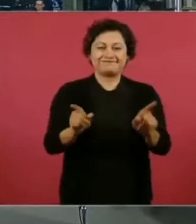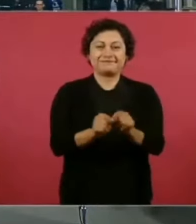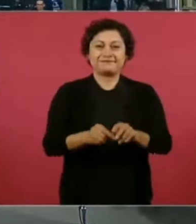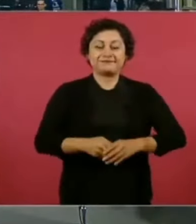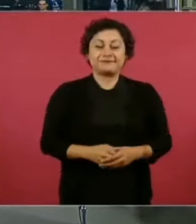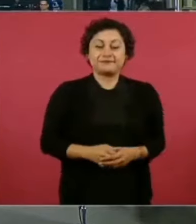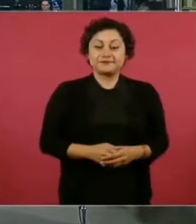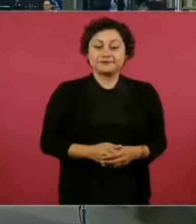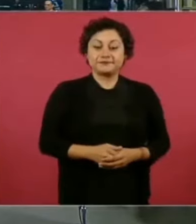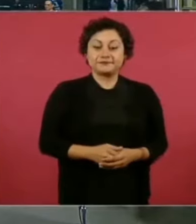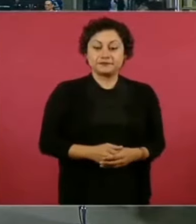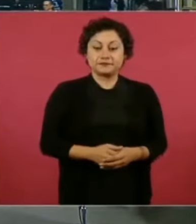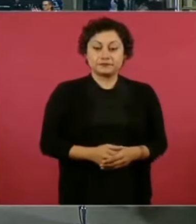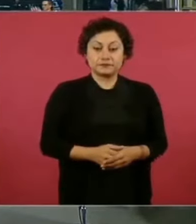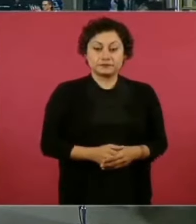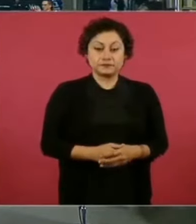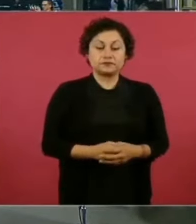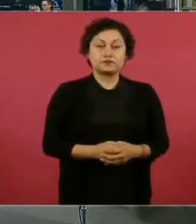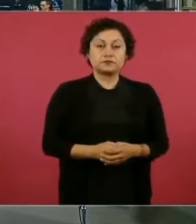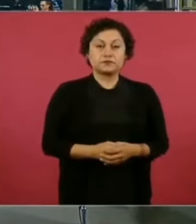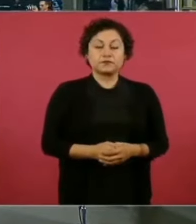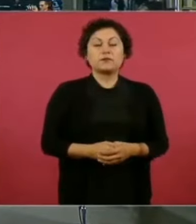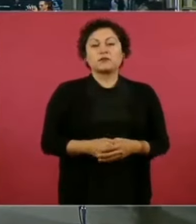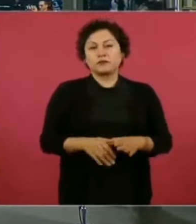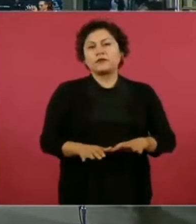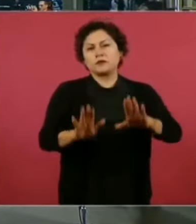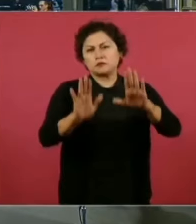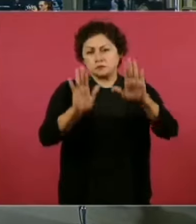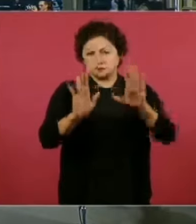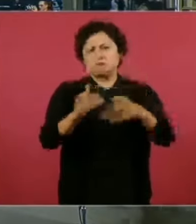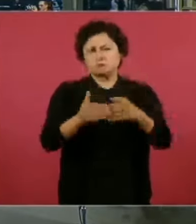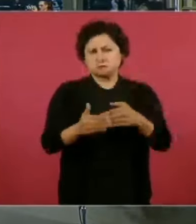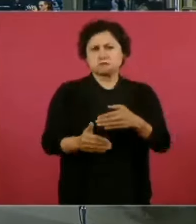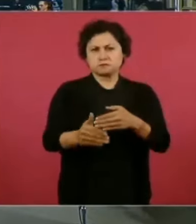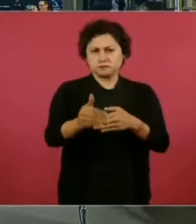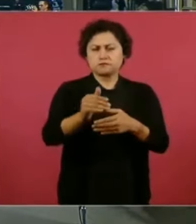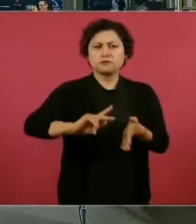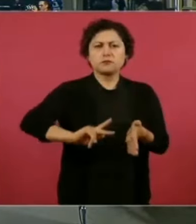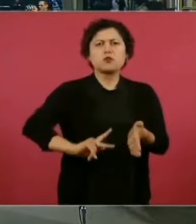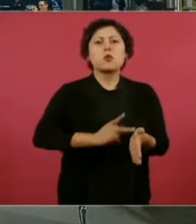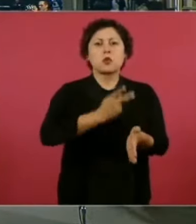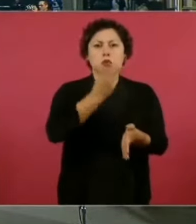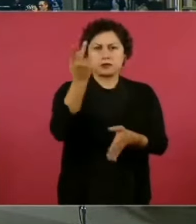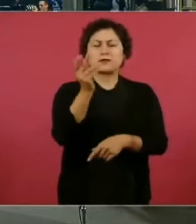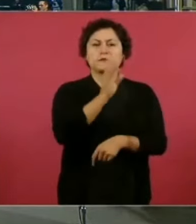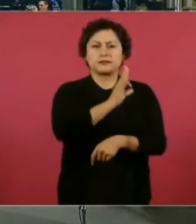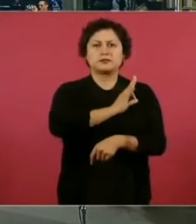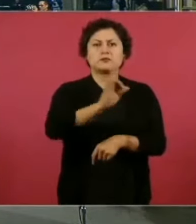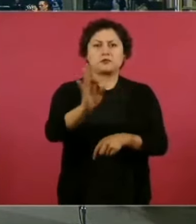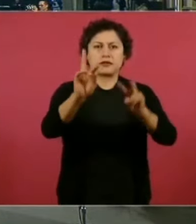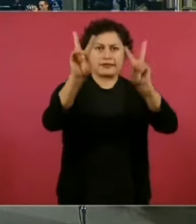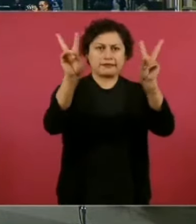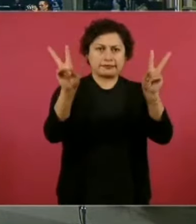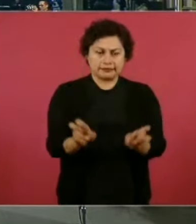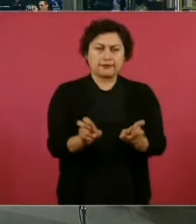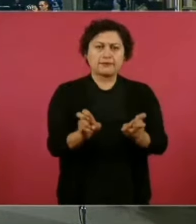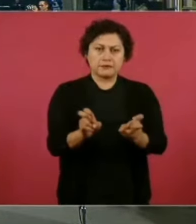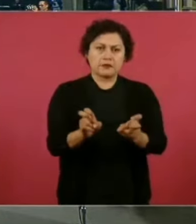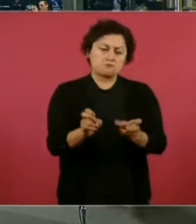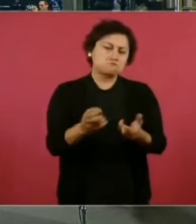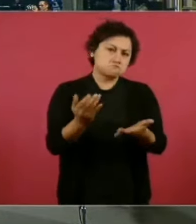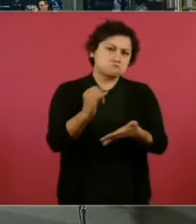Bueno, todavía vamos a tener oportunidad de otro informe